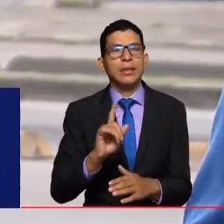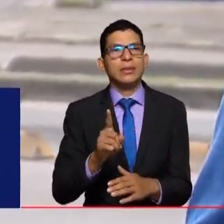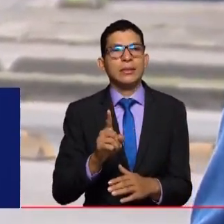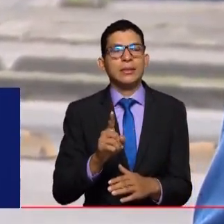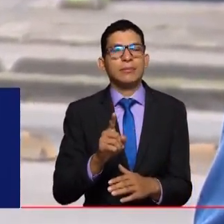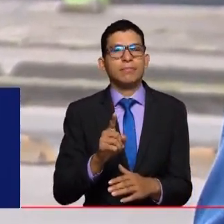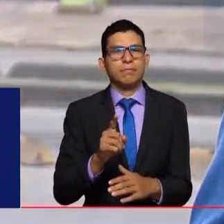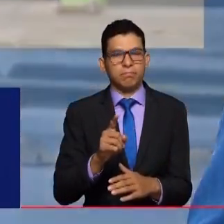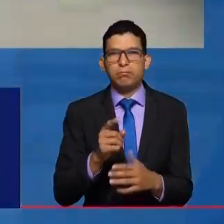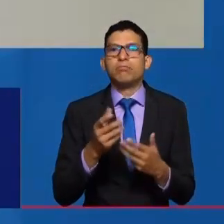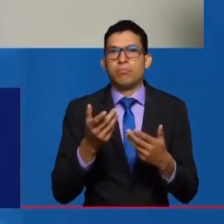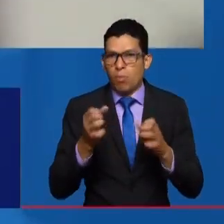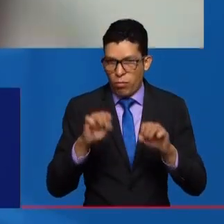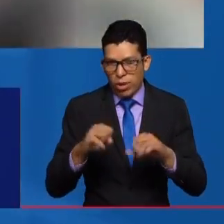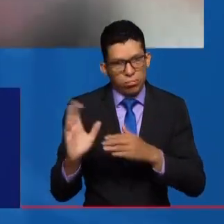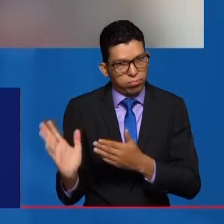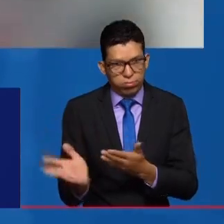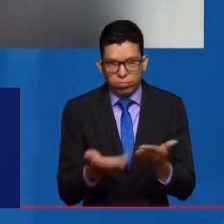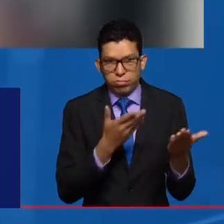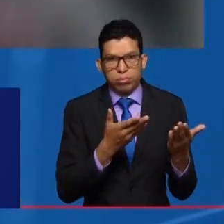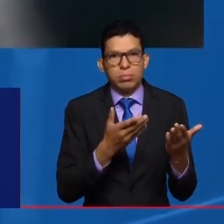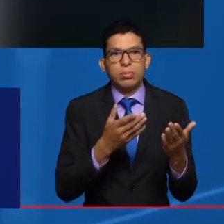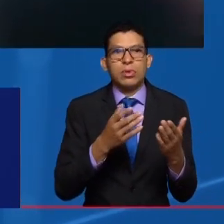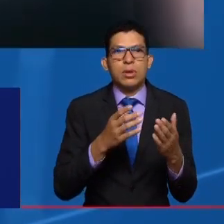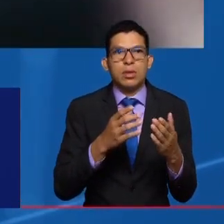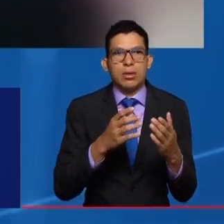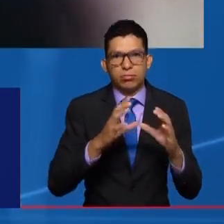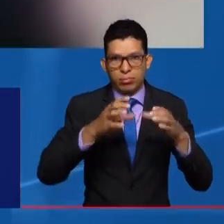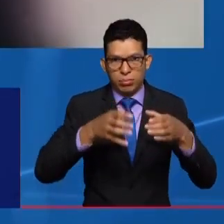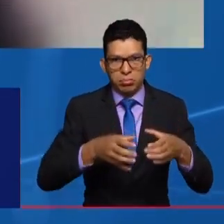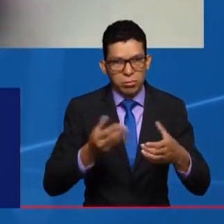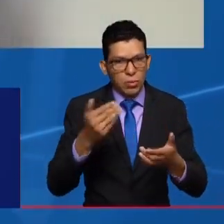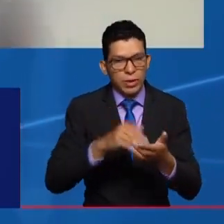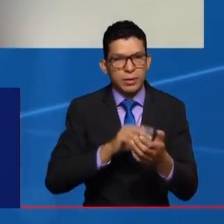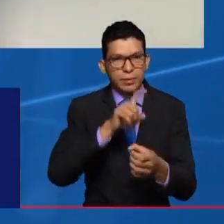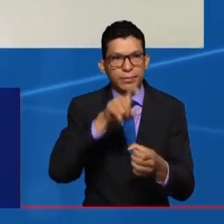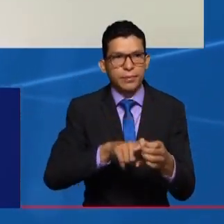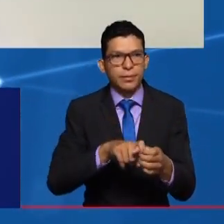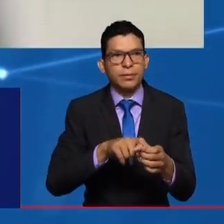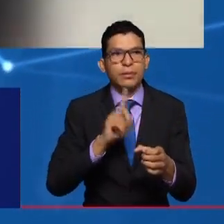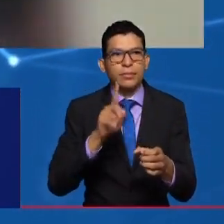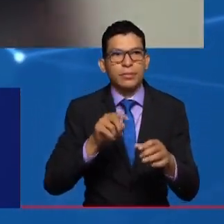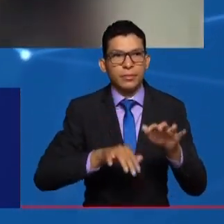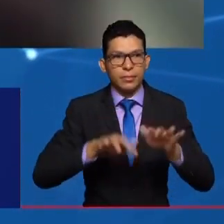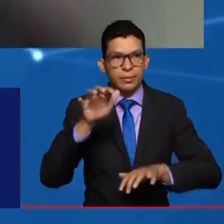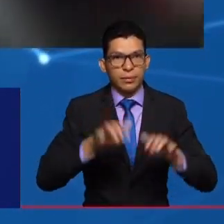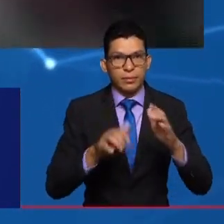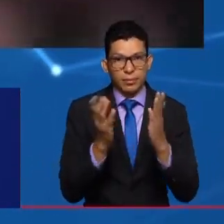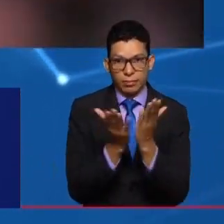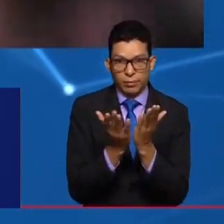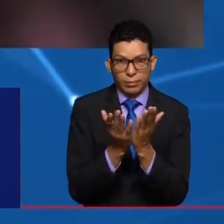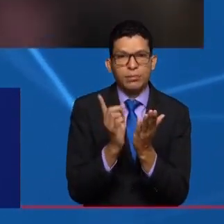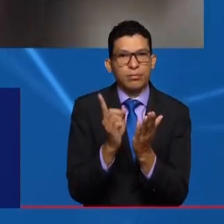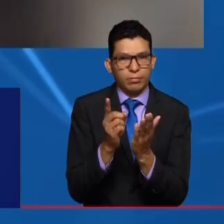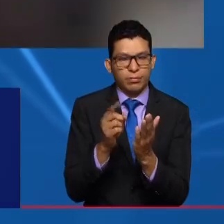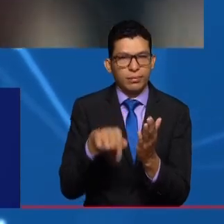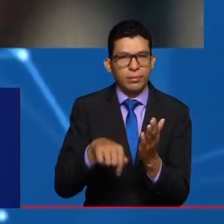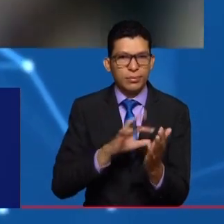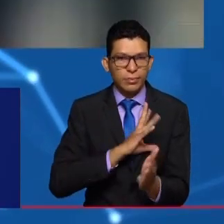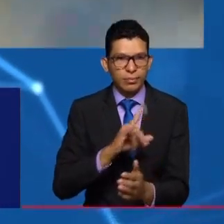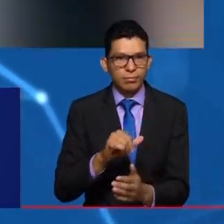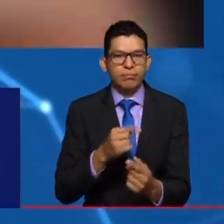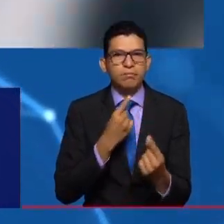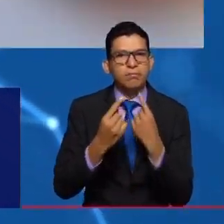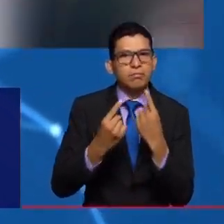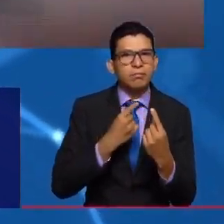pudieran Ingresar a clases ese día aquí precisamente está con nosotros el secretario de salud de educación de la capital del Valle del cauca secretario